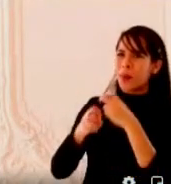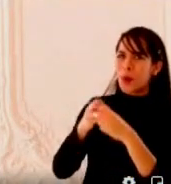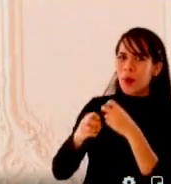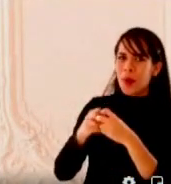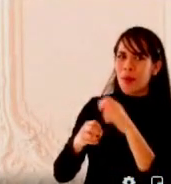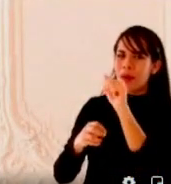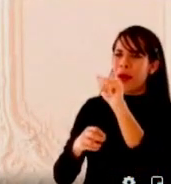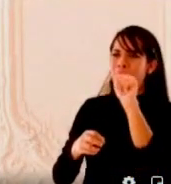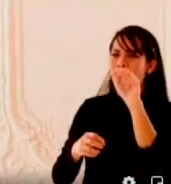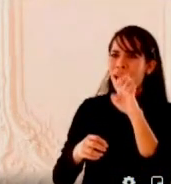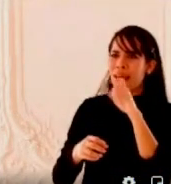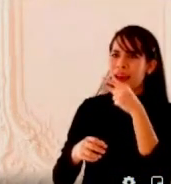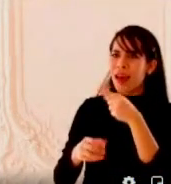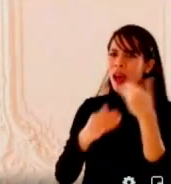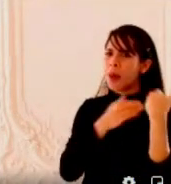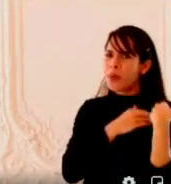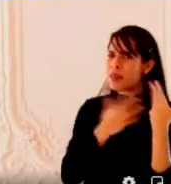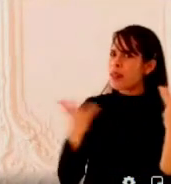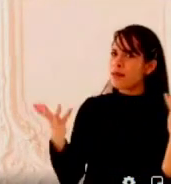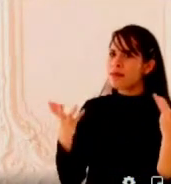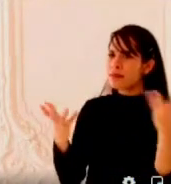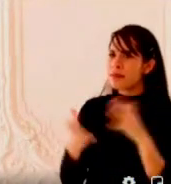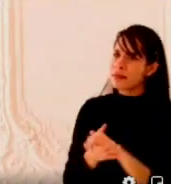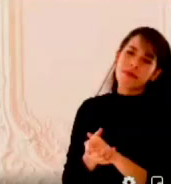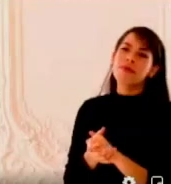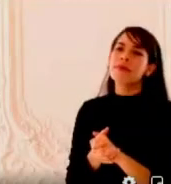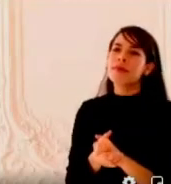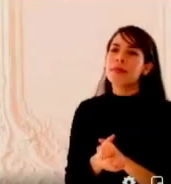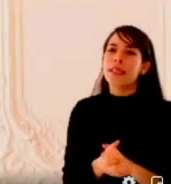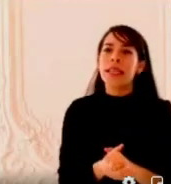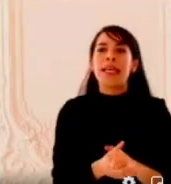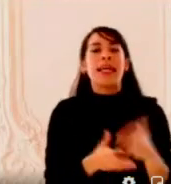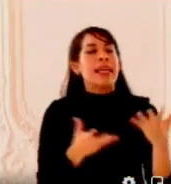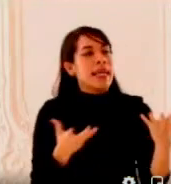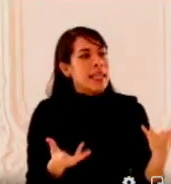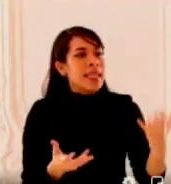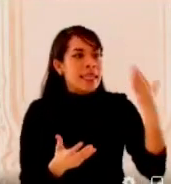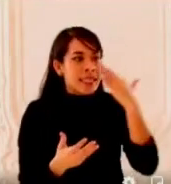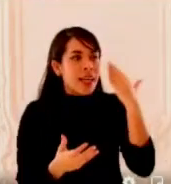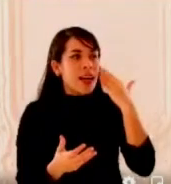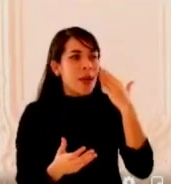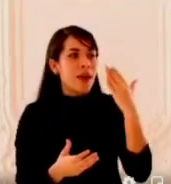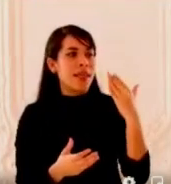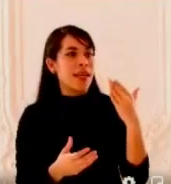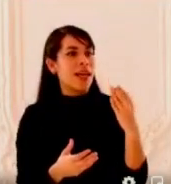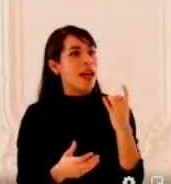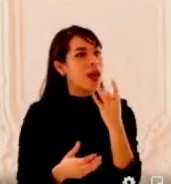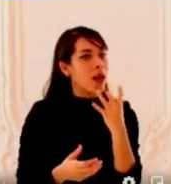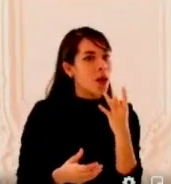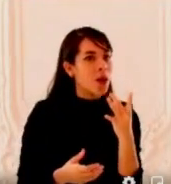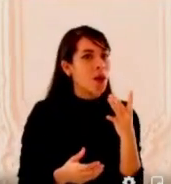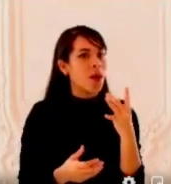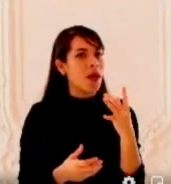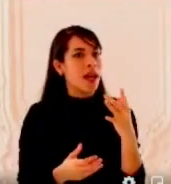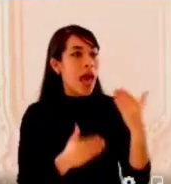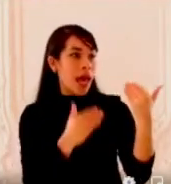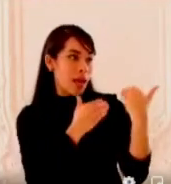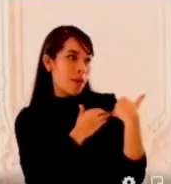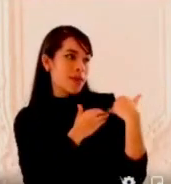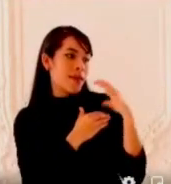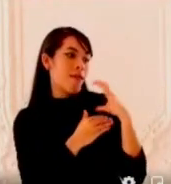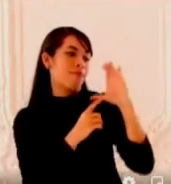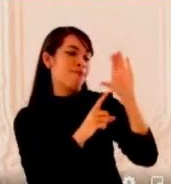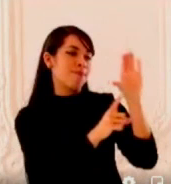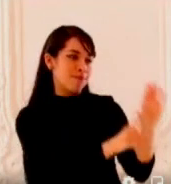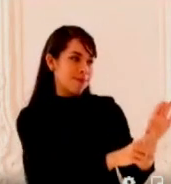que les corresponde a ellos? Sí, en su mayoría, la totalidad del alumbrado de las carreteras es de ellos, les corresponde a ellos. Como